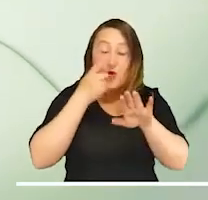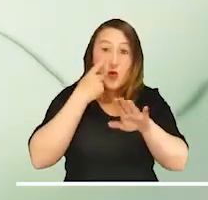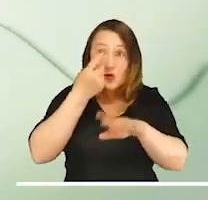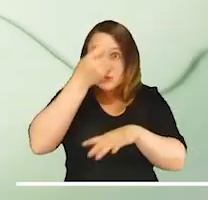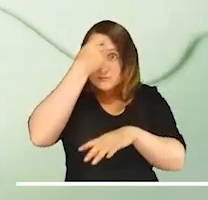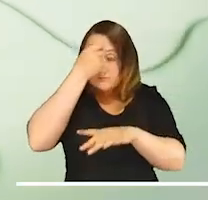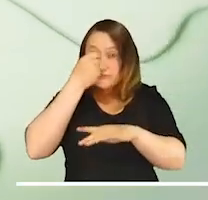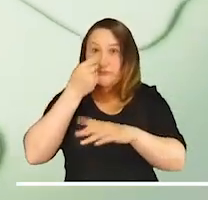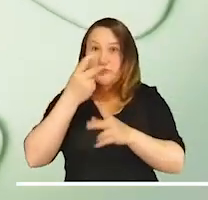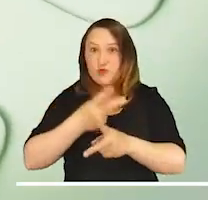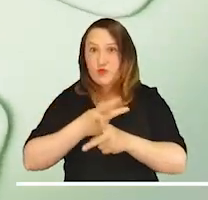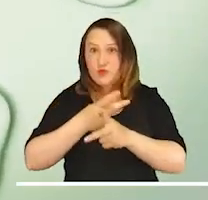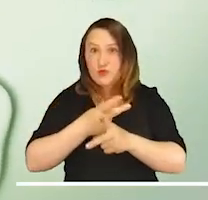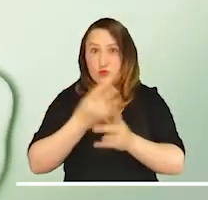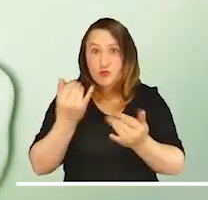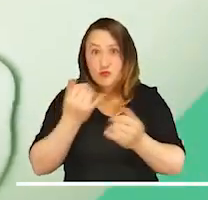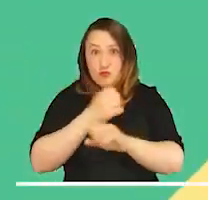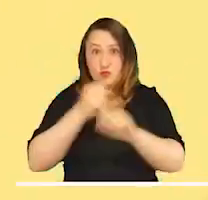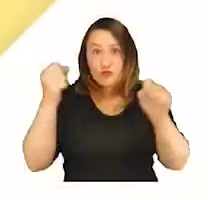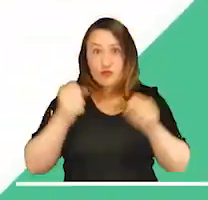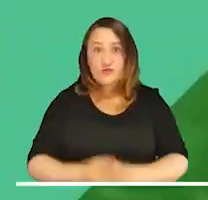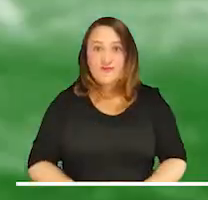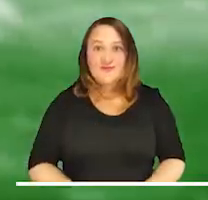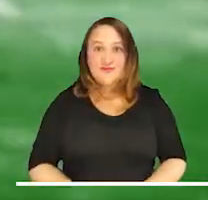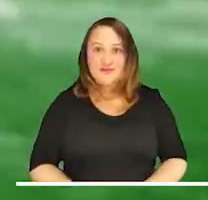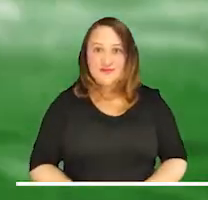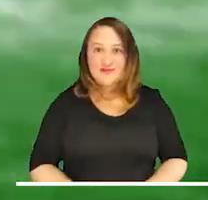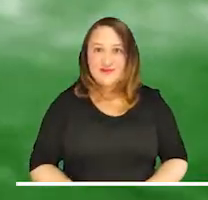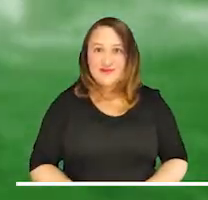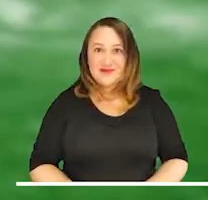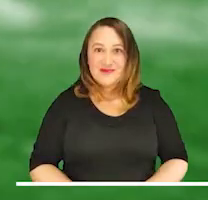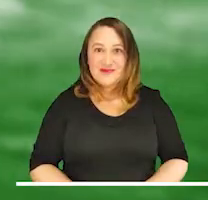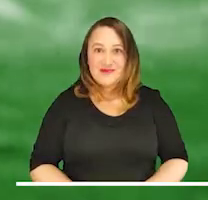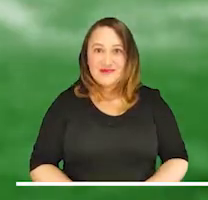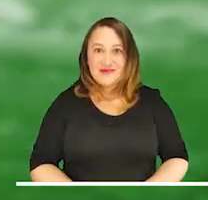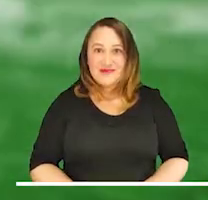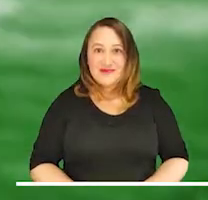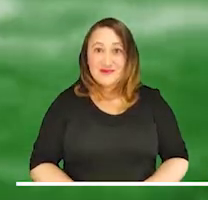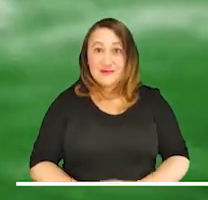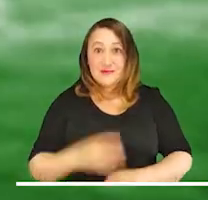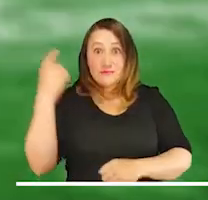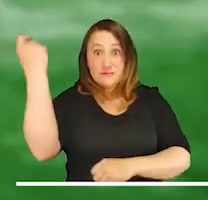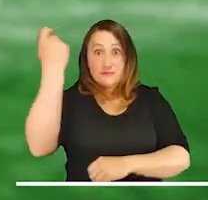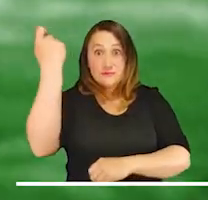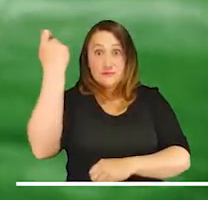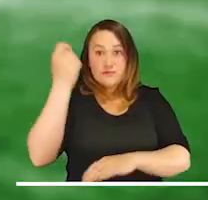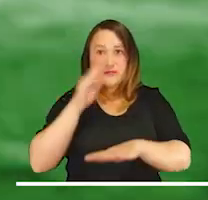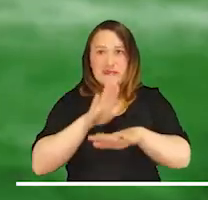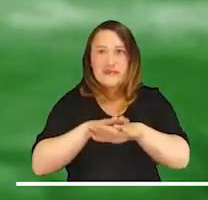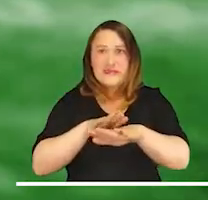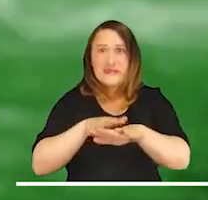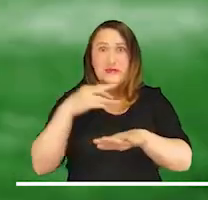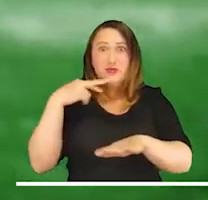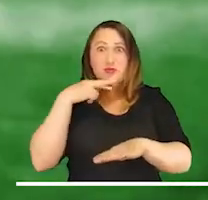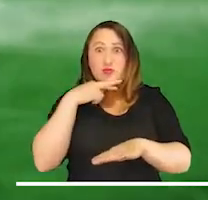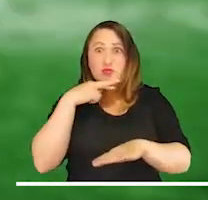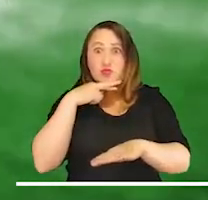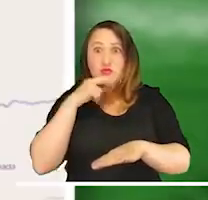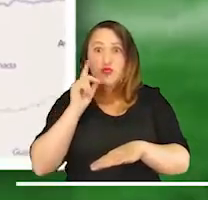algunas precipitaciones ligeras. Les recomendamos tener en cuenta las siguientes alertas durante la mañana.